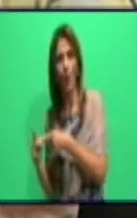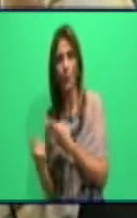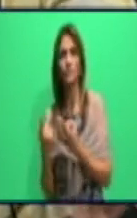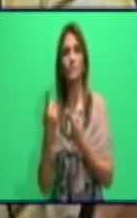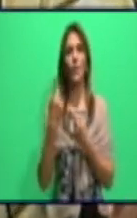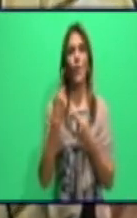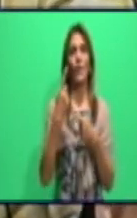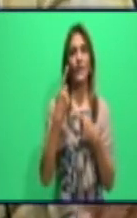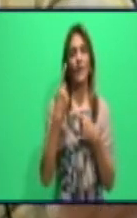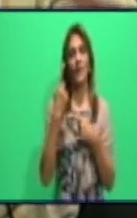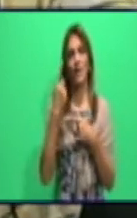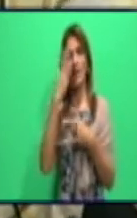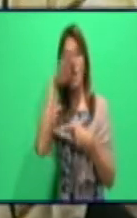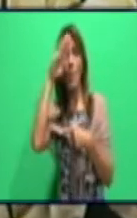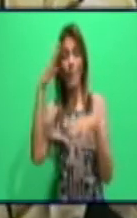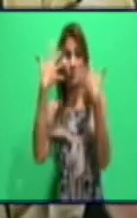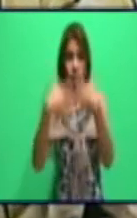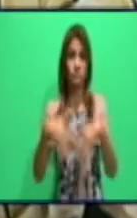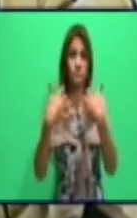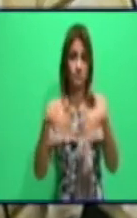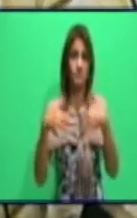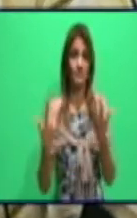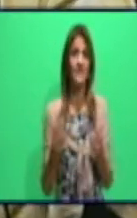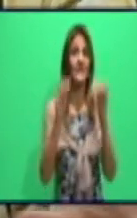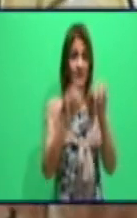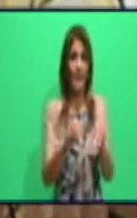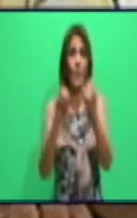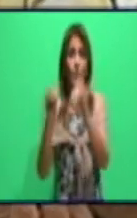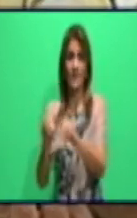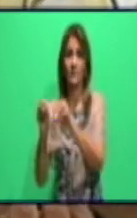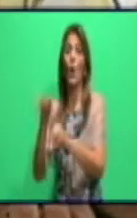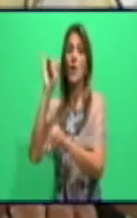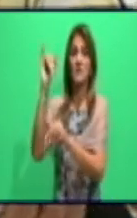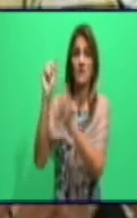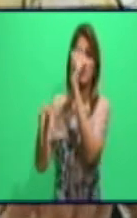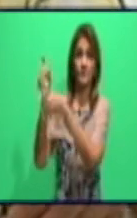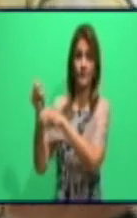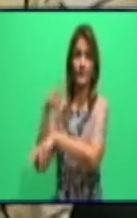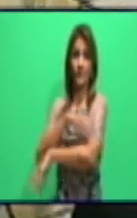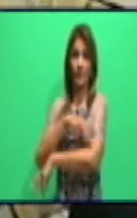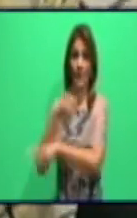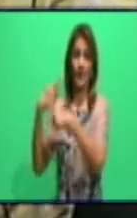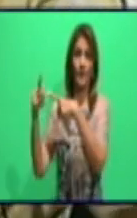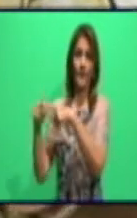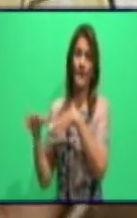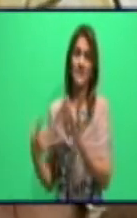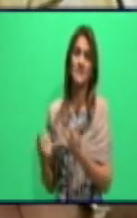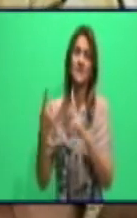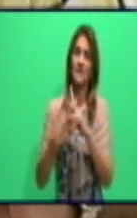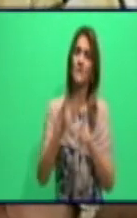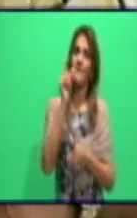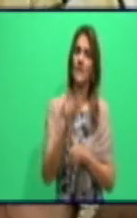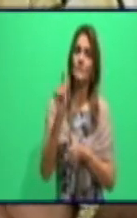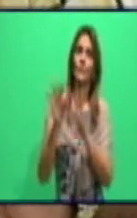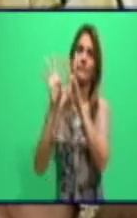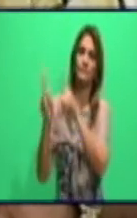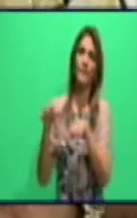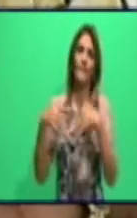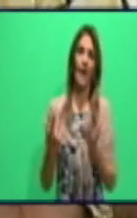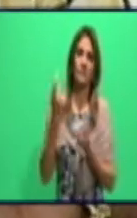adquiriendo de manera está importando y entonces después acá a partir de lo que explique en los programas anteriores